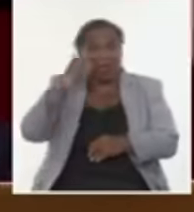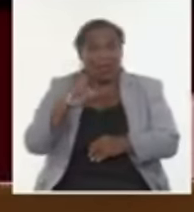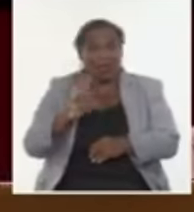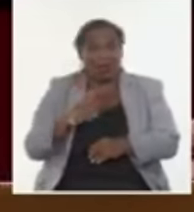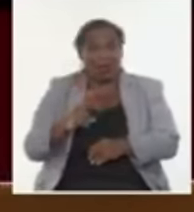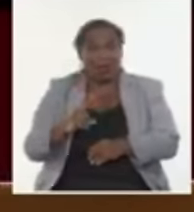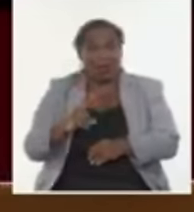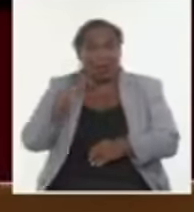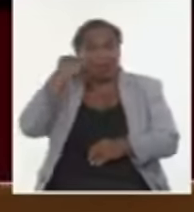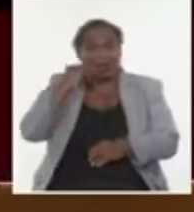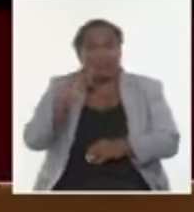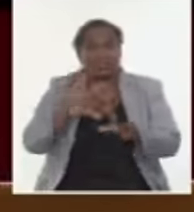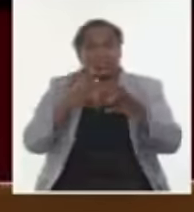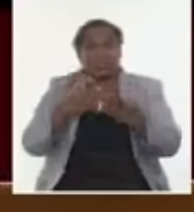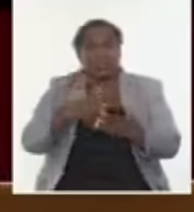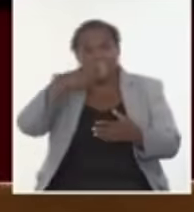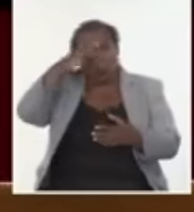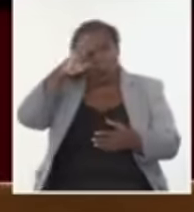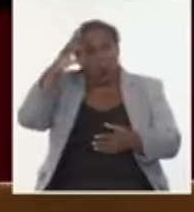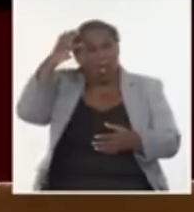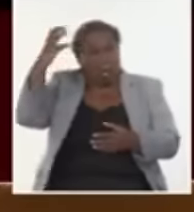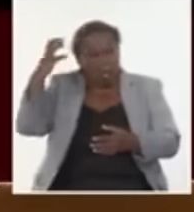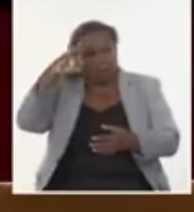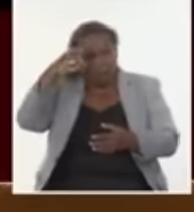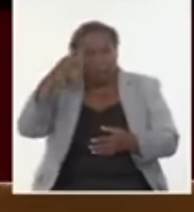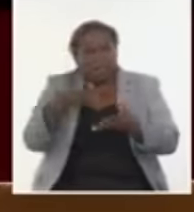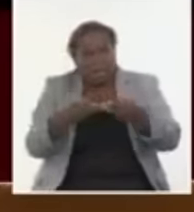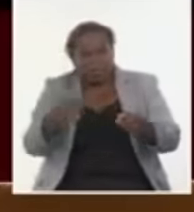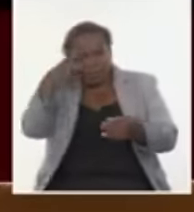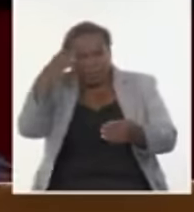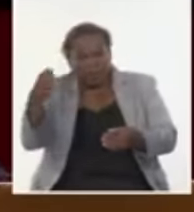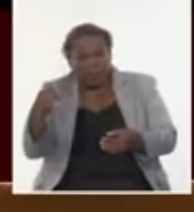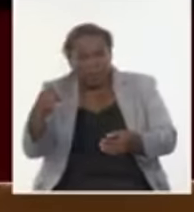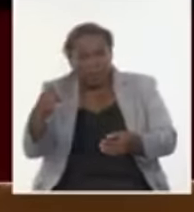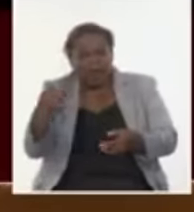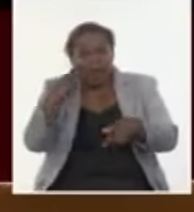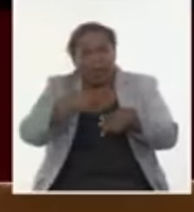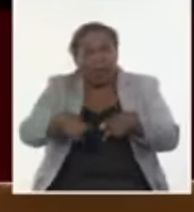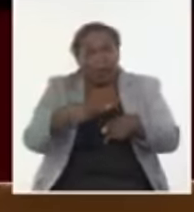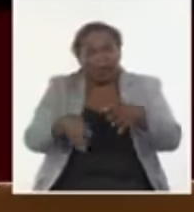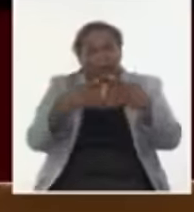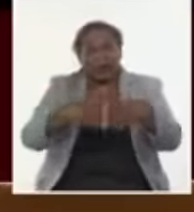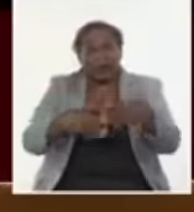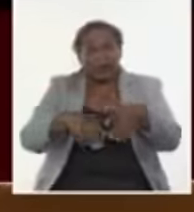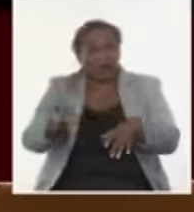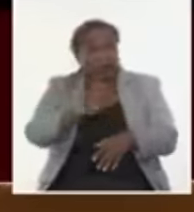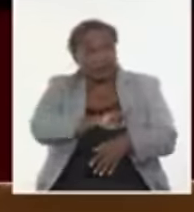piense que en Cuba todo está en la tierra, sí es estatal, es verdad que es estatal, pero su producción no.